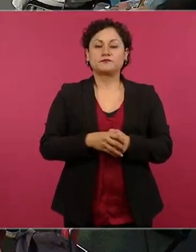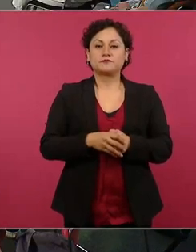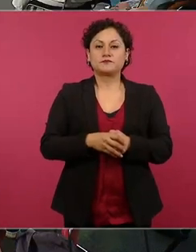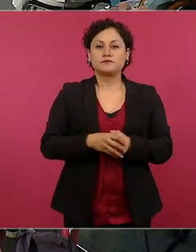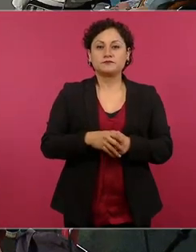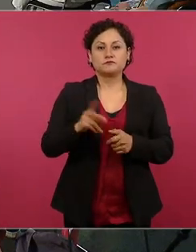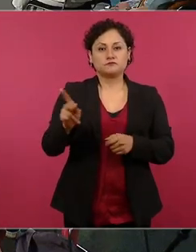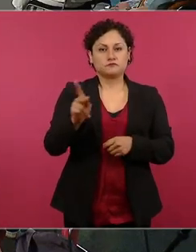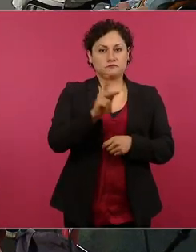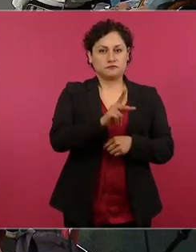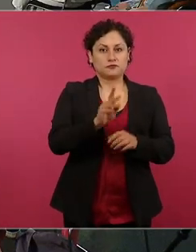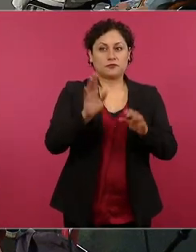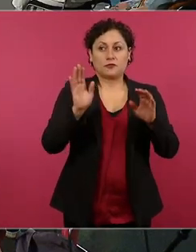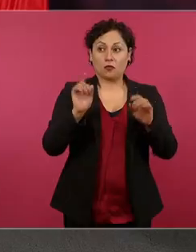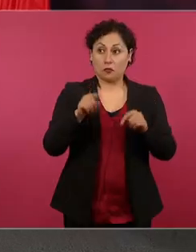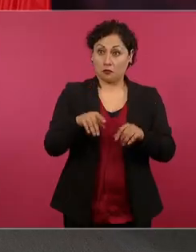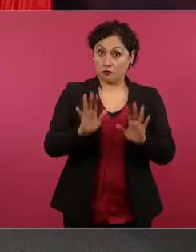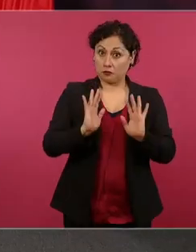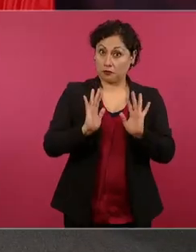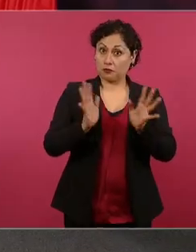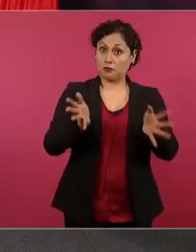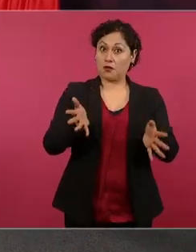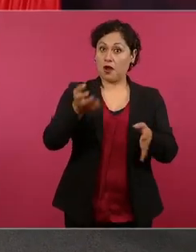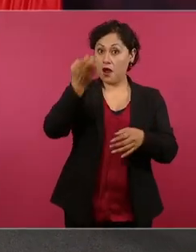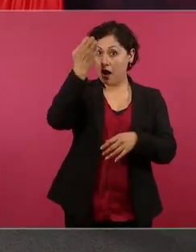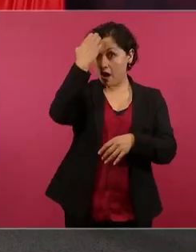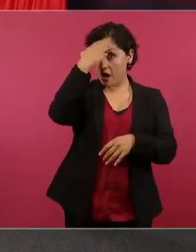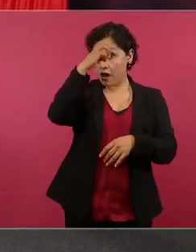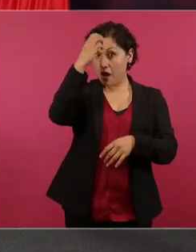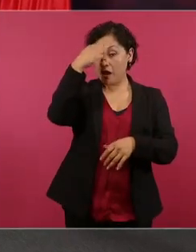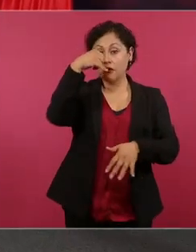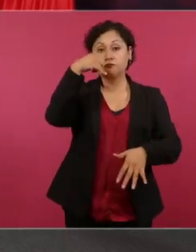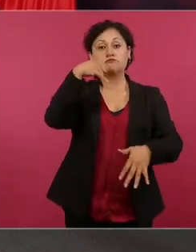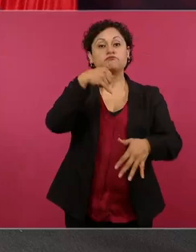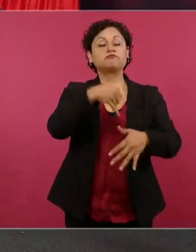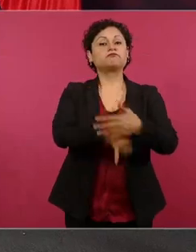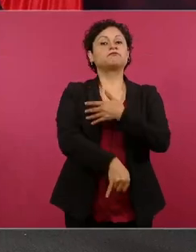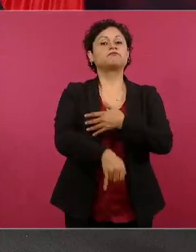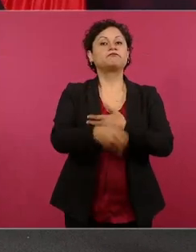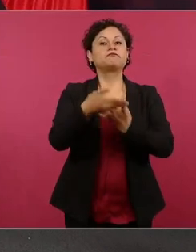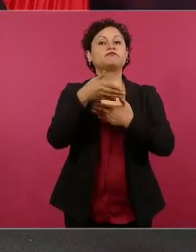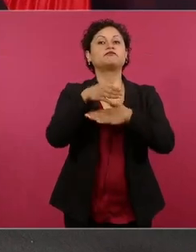Ya se volvió médico, especialista, sí, en tehuacanazos.